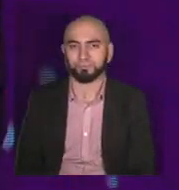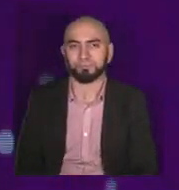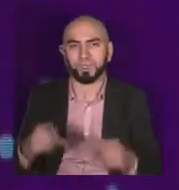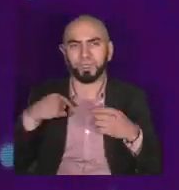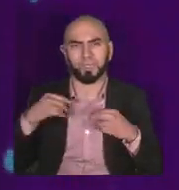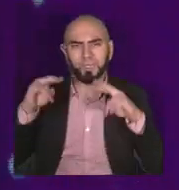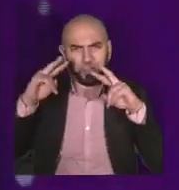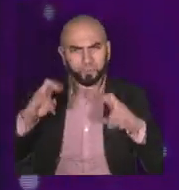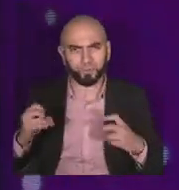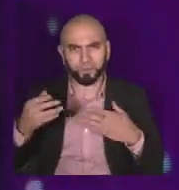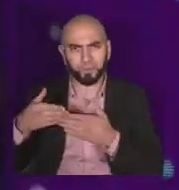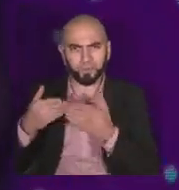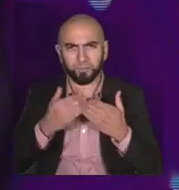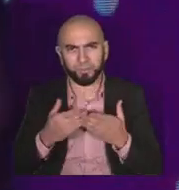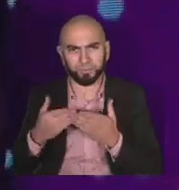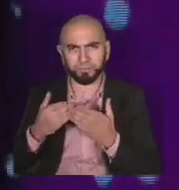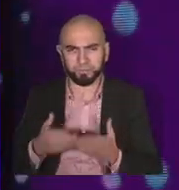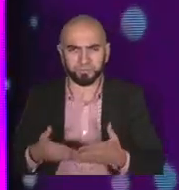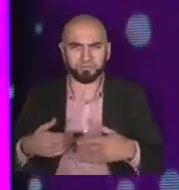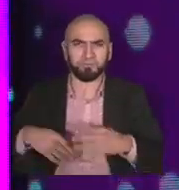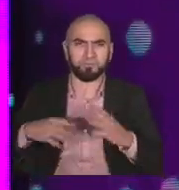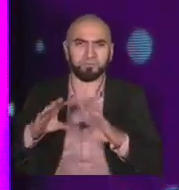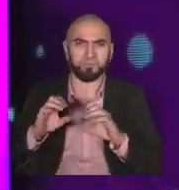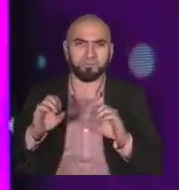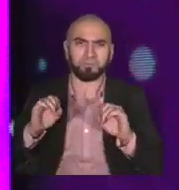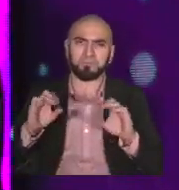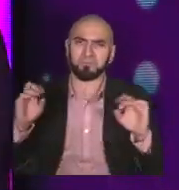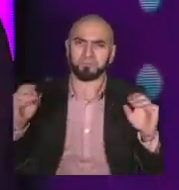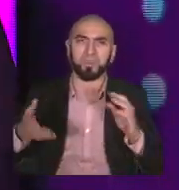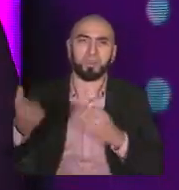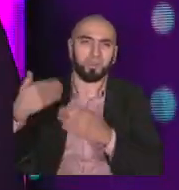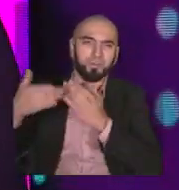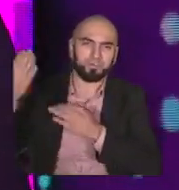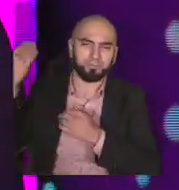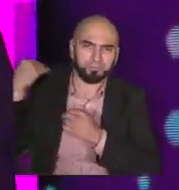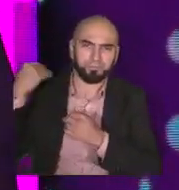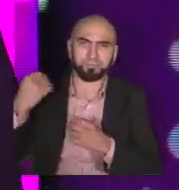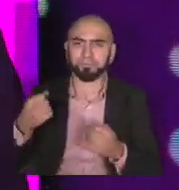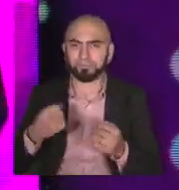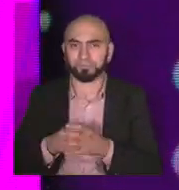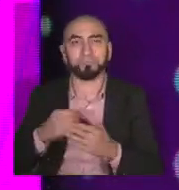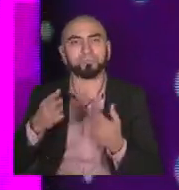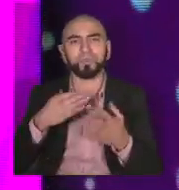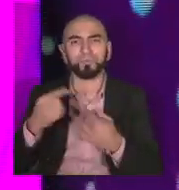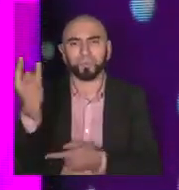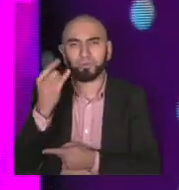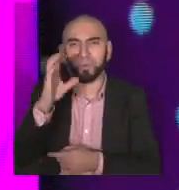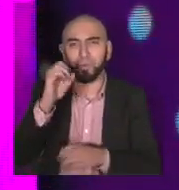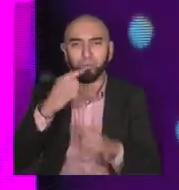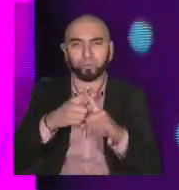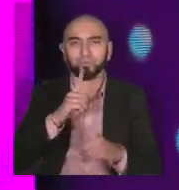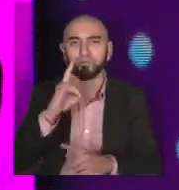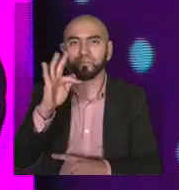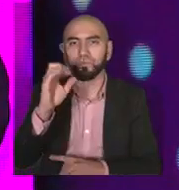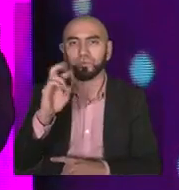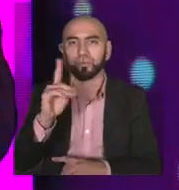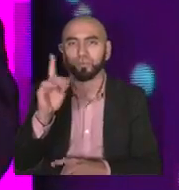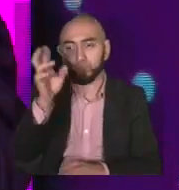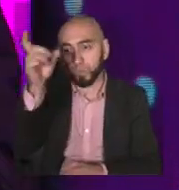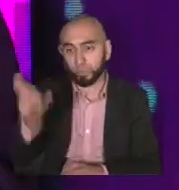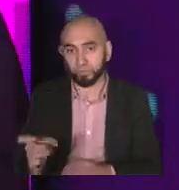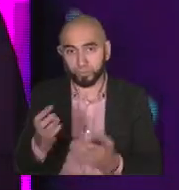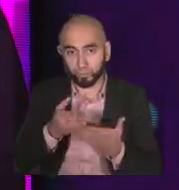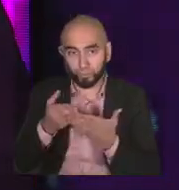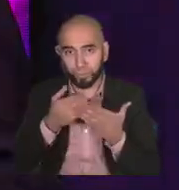Estudiamos esto hace varias décadas atrás en Oxford, donde algunos de nuestros estudiantes hizo un estudio fascinante